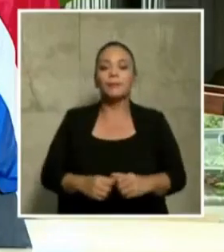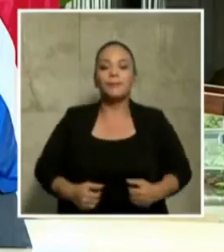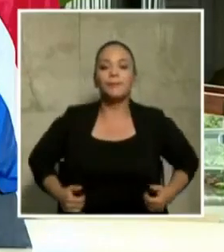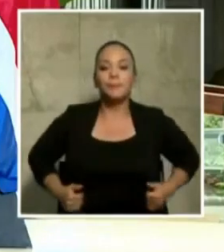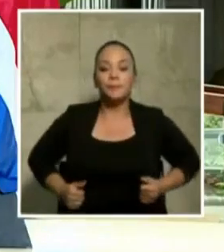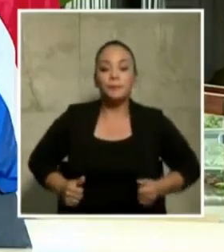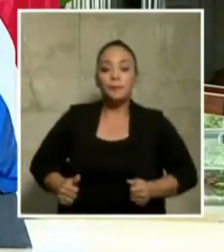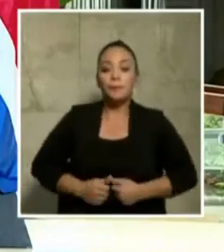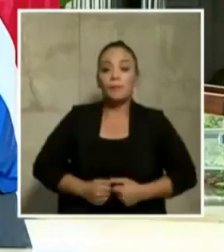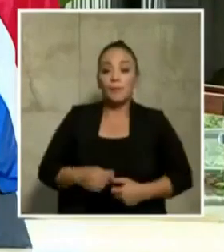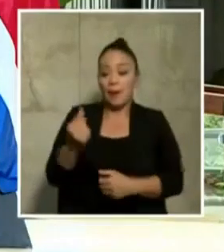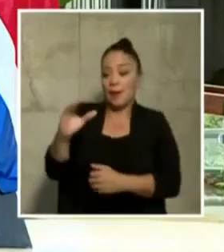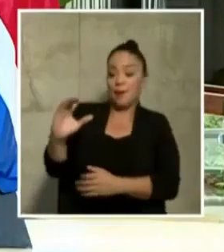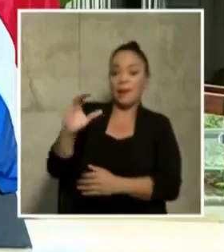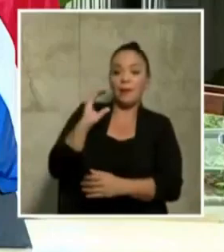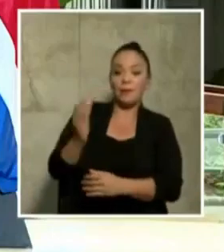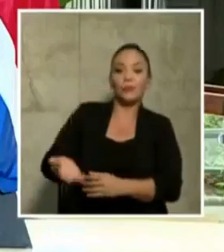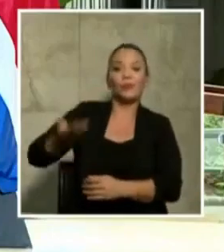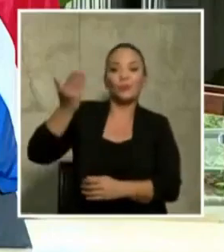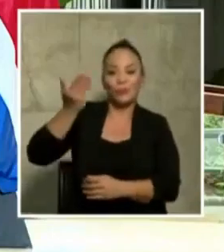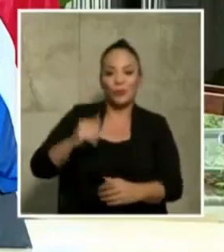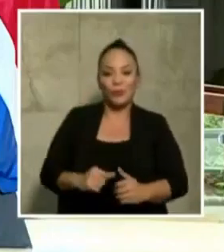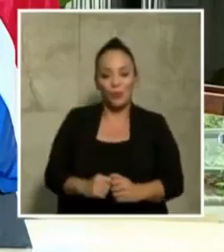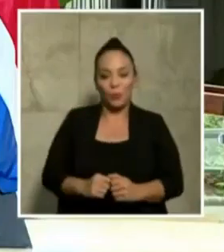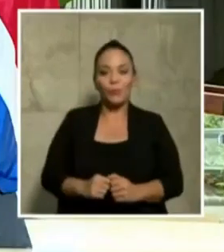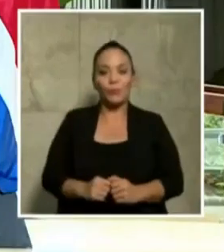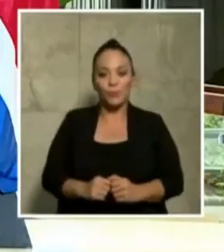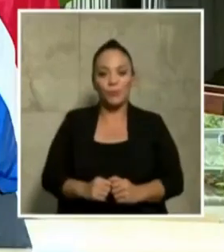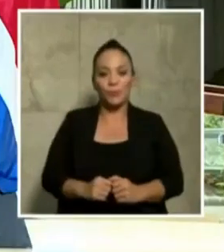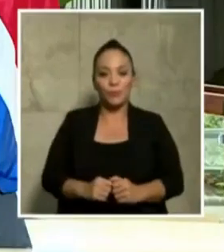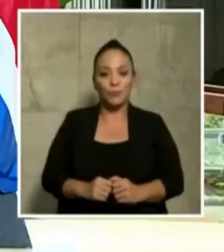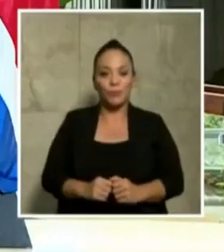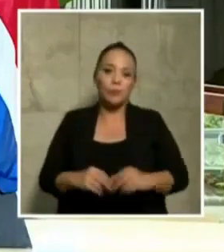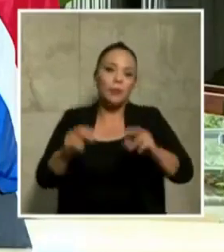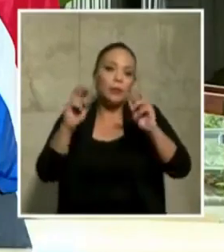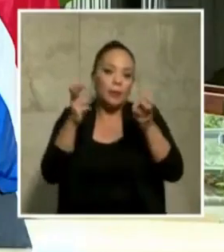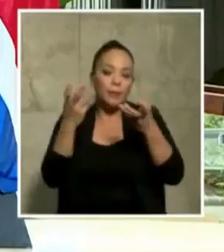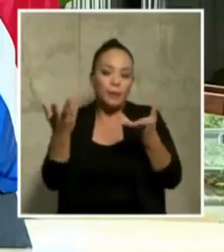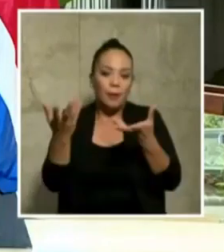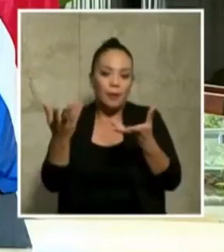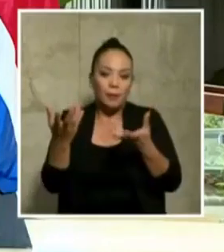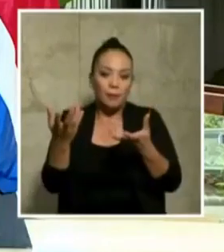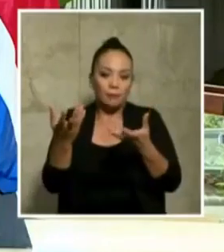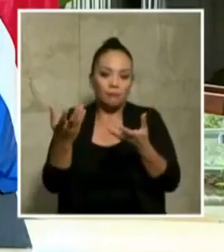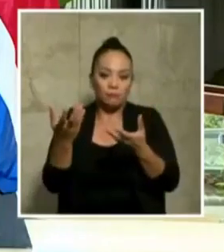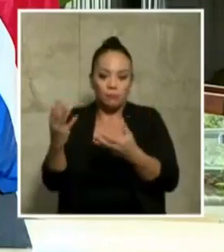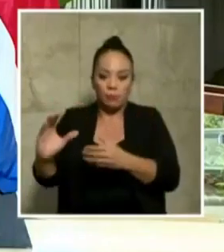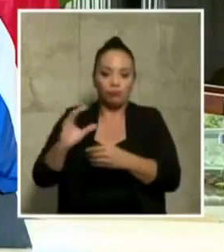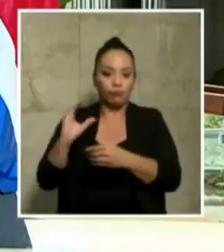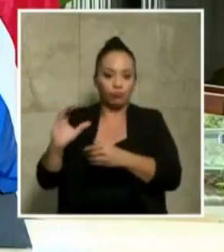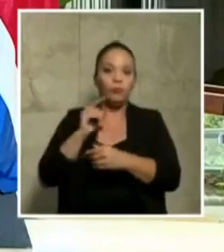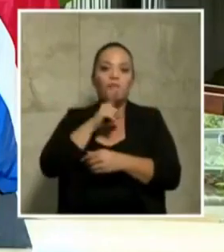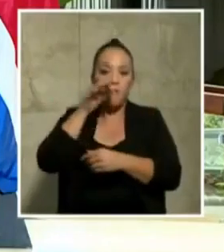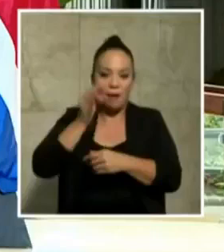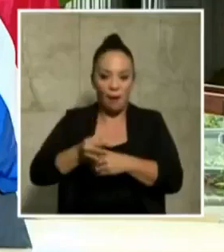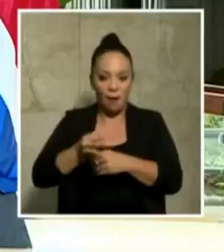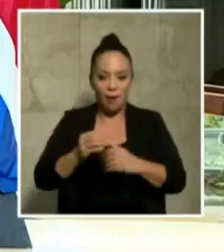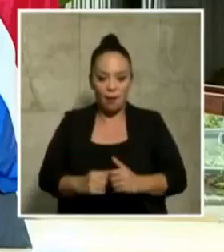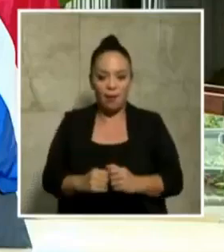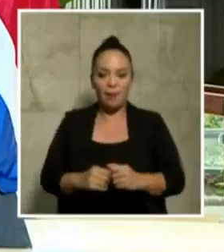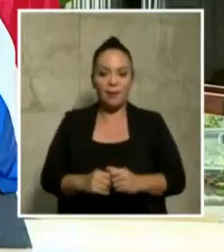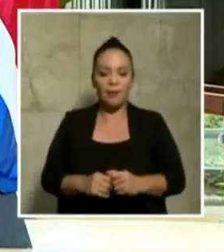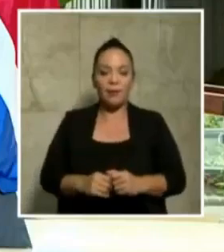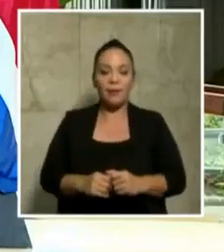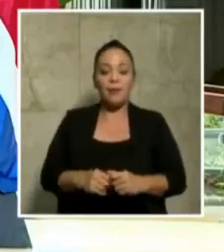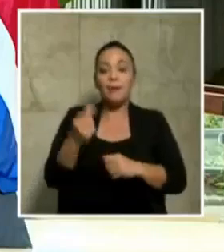el ingreso le ha subido en términos de adquisición, de poder adquisitivo real, ¿verdad? Y